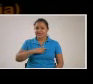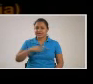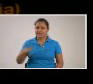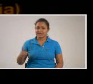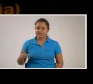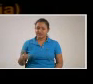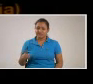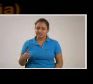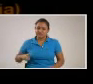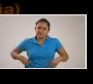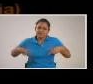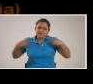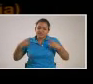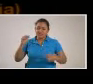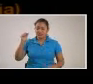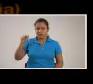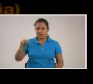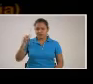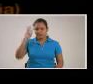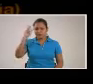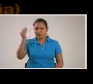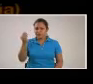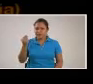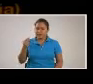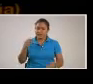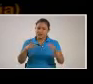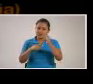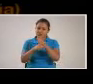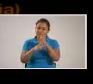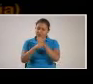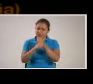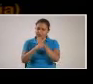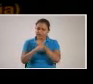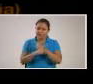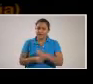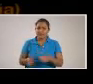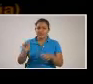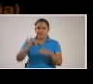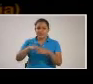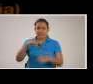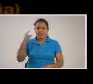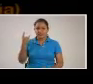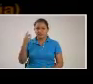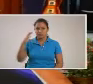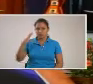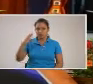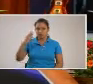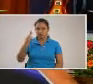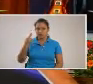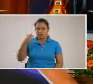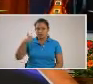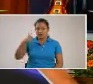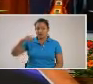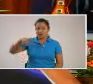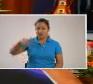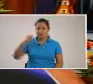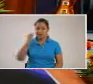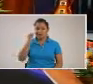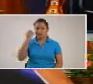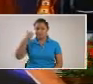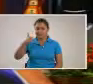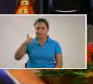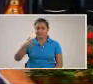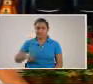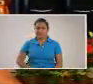ahí. ¿Por qué los tunazos como están ahorita en Ucrania, hermano? Es que es una cosa terrible. Entonces